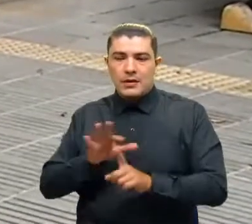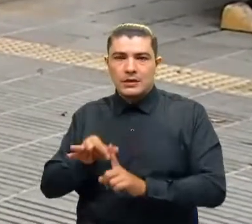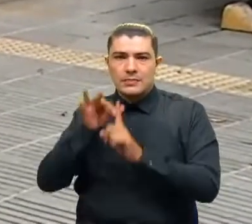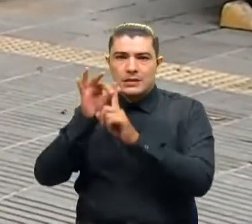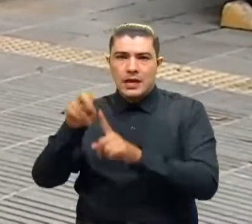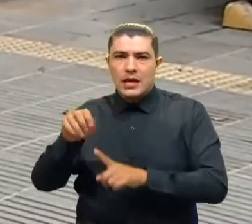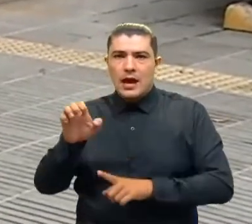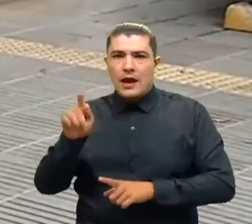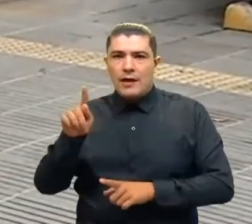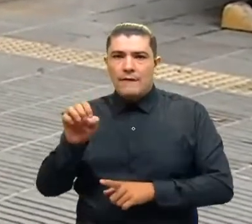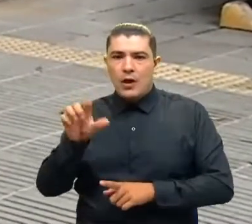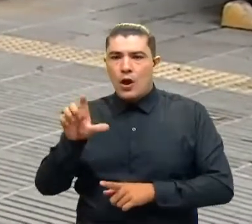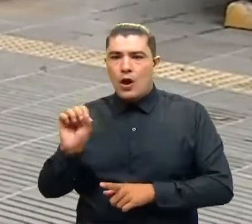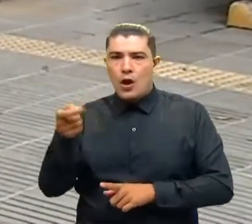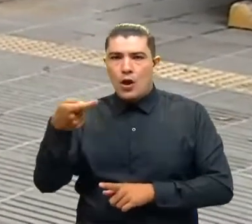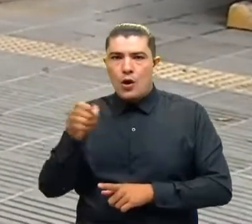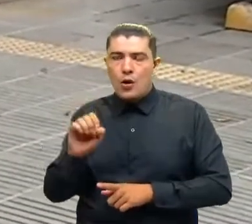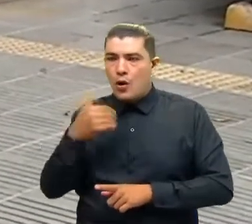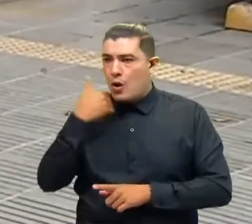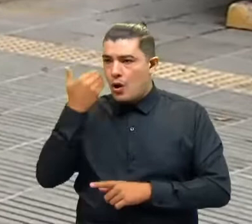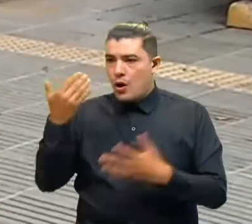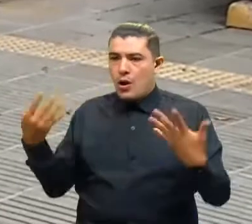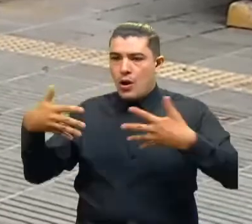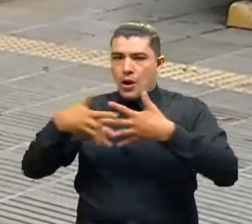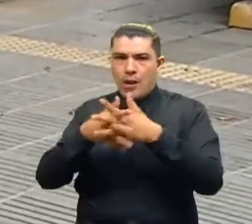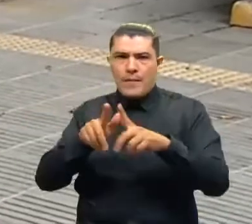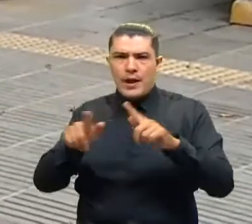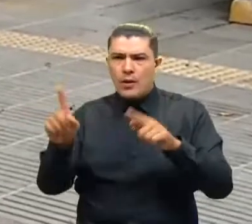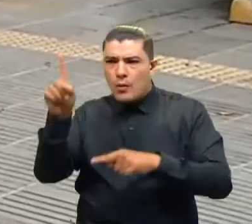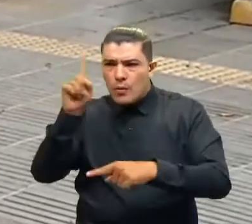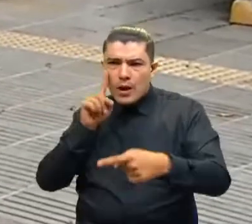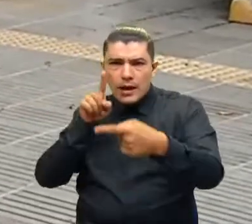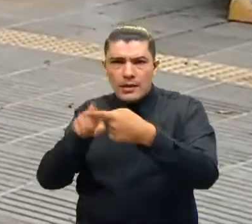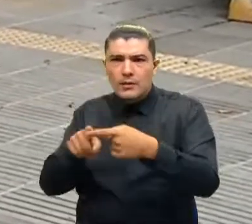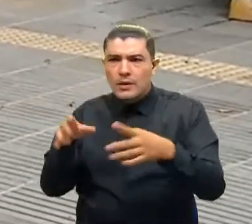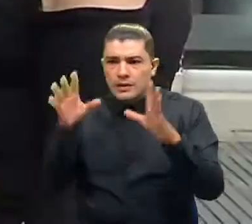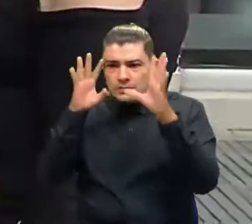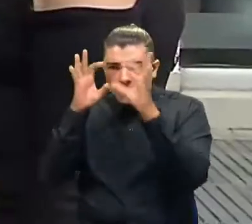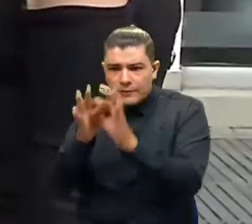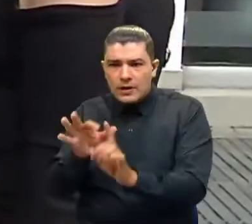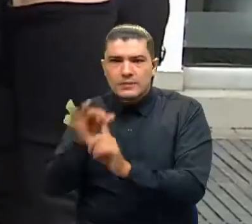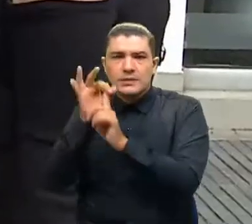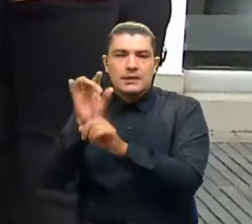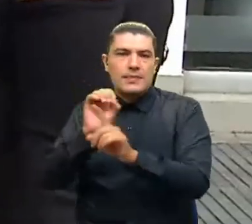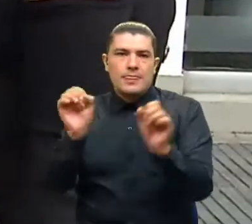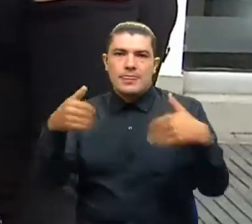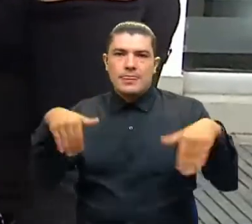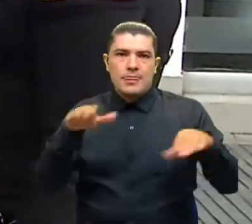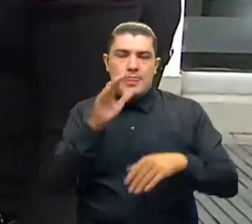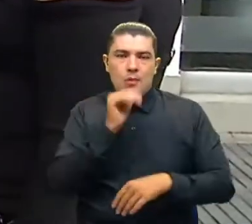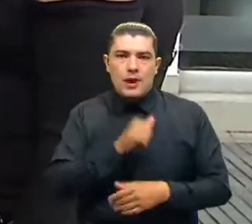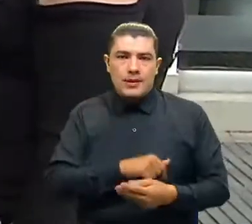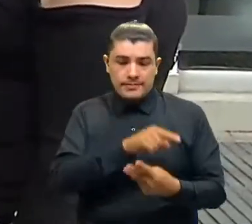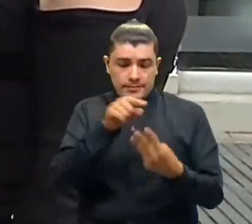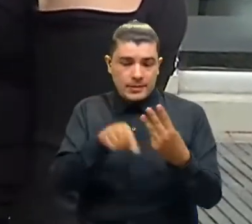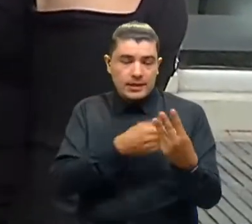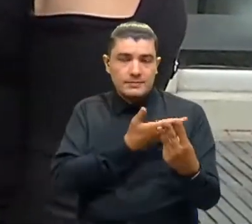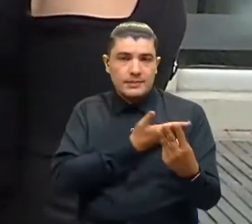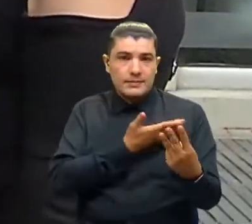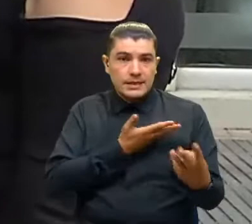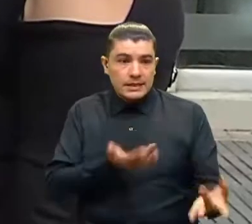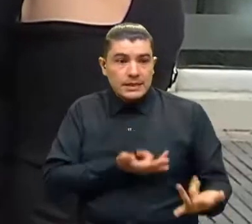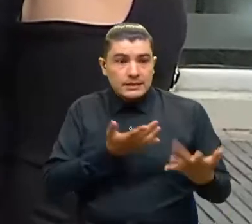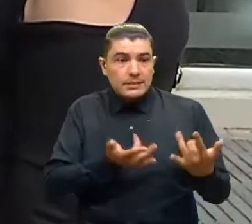nefrólogos integrales, o sea, adultos, no son objetivos las especialidades. Por ahora, las madres esperan que la